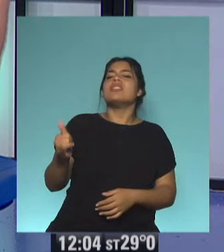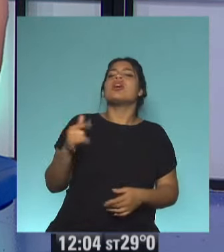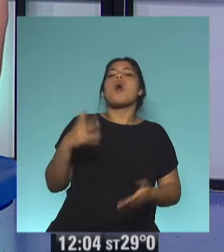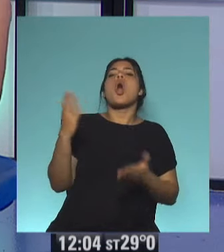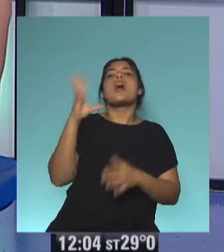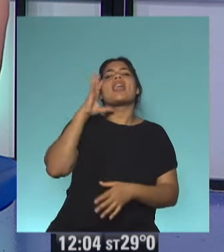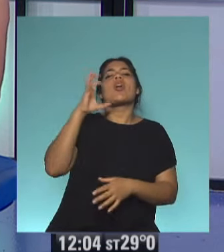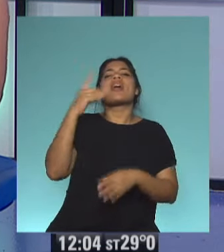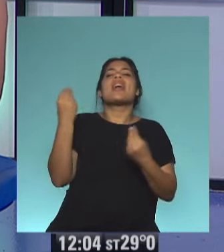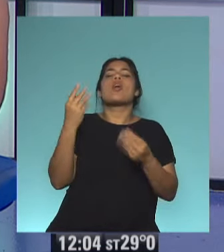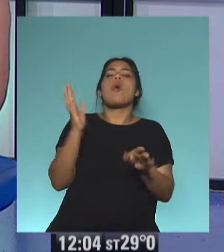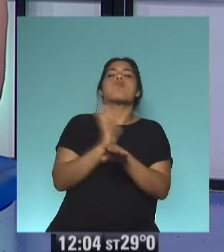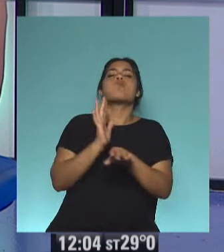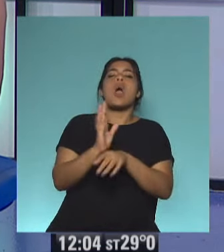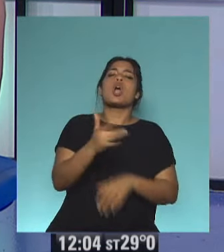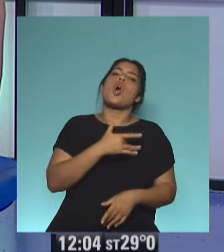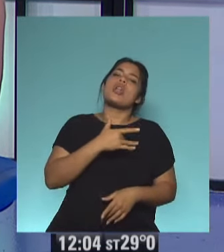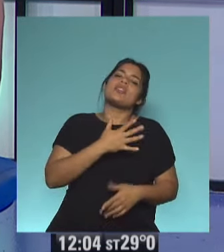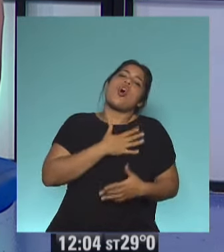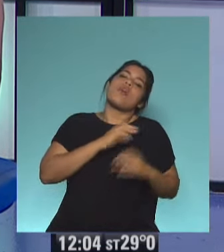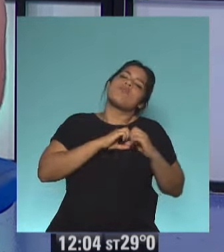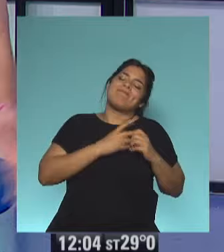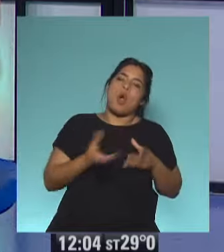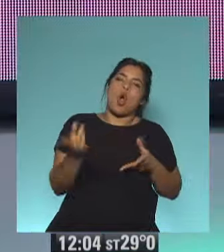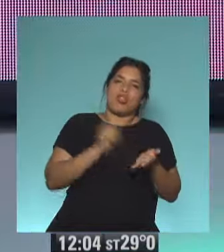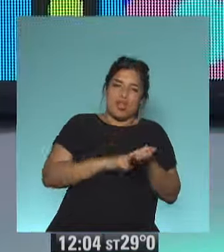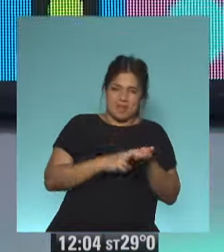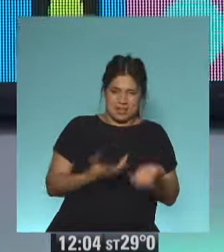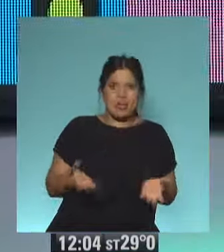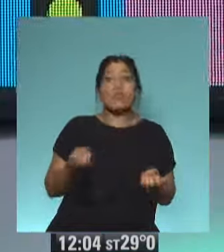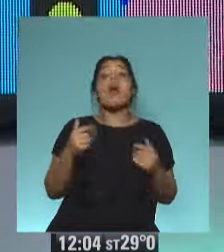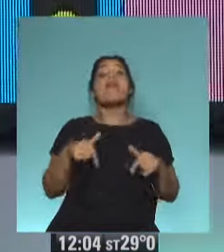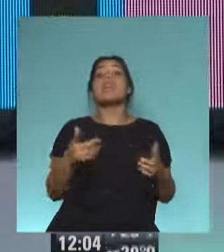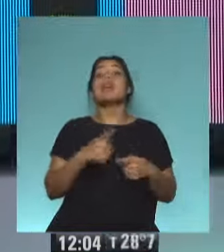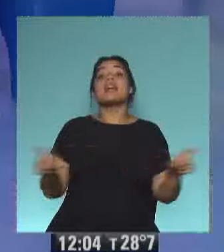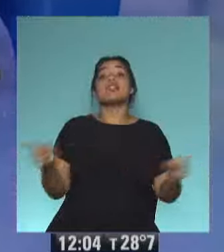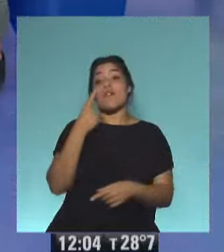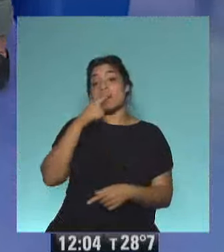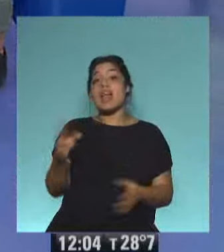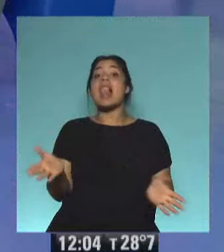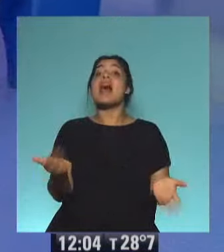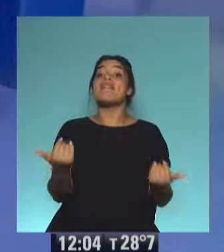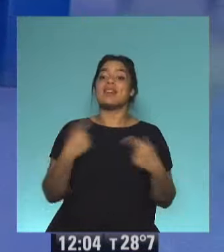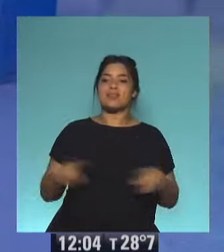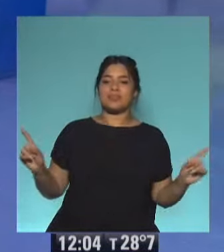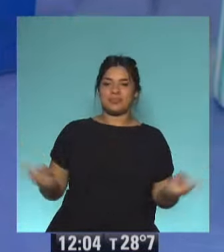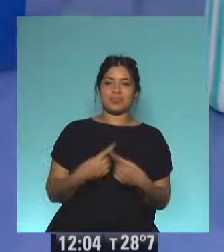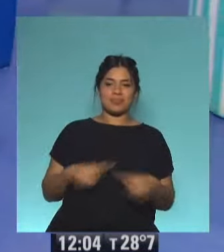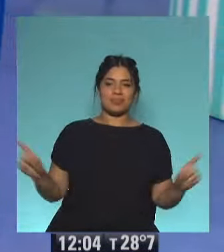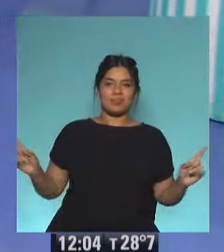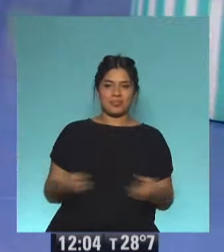Exactamente. Y vamos llegando a fin de año, pero llegamos al final del programa. Así que, Fara, te invitamos a hacer la canción final con nosotros. ¿Cómo